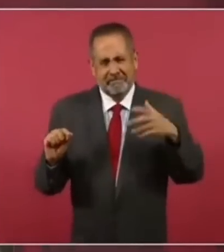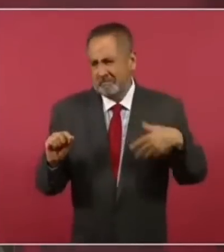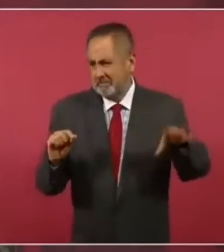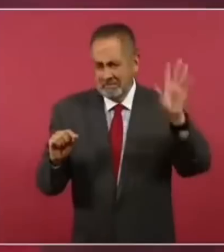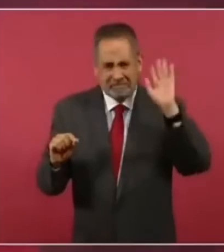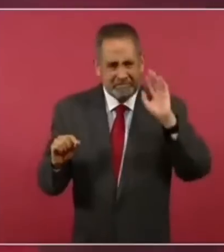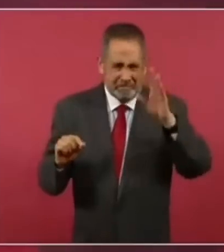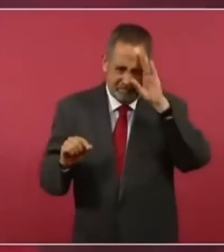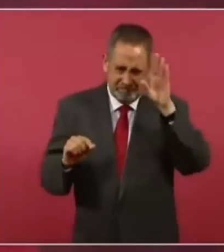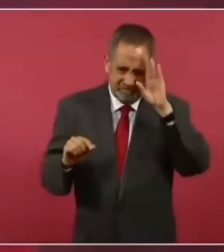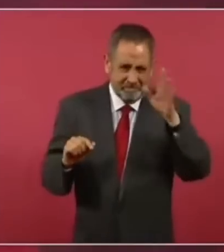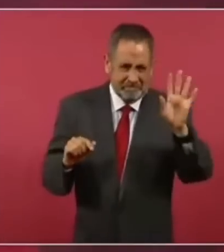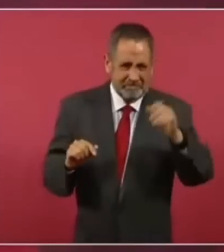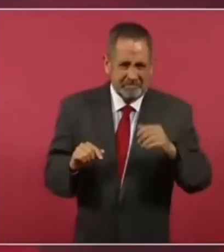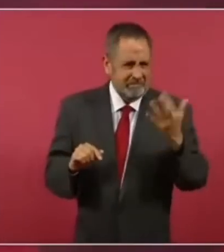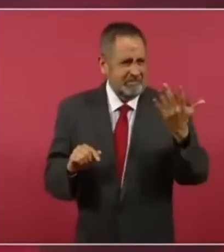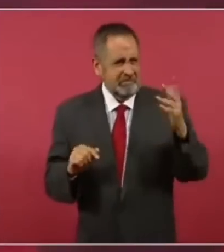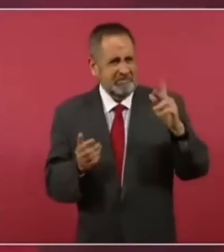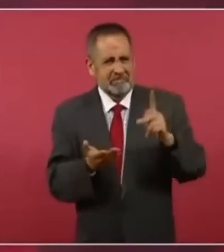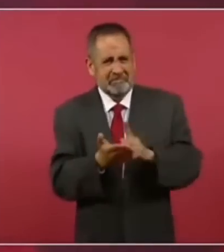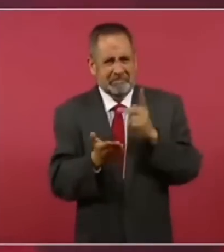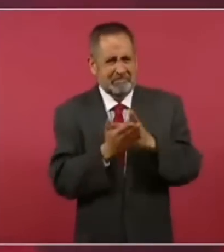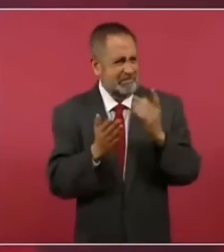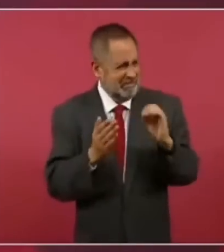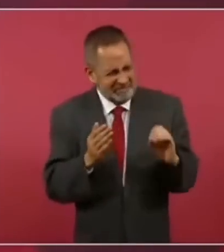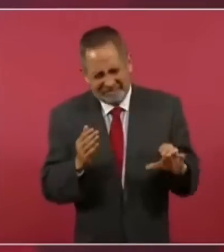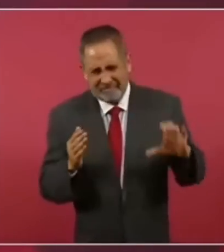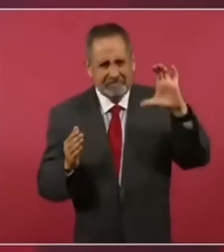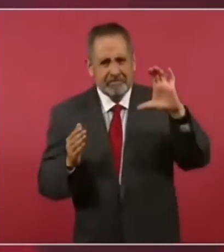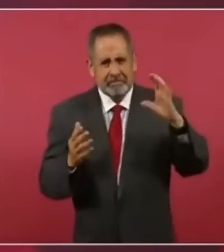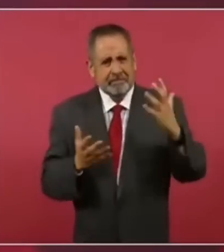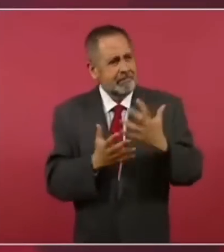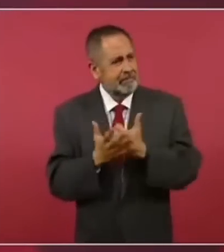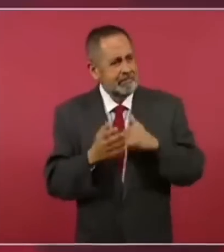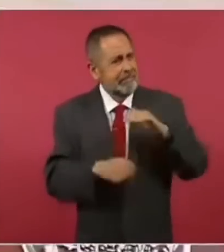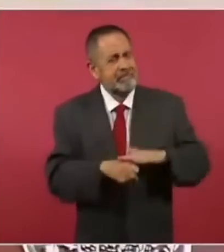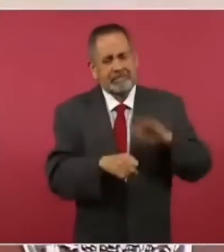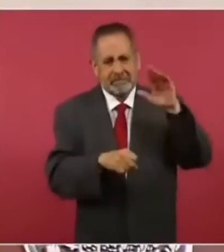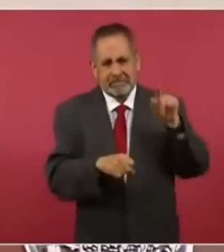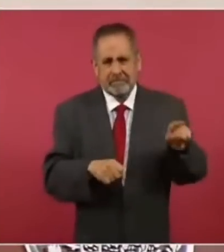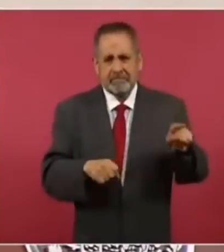sino ganan 50 veces más